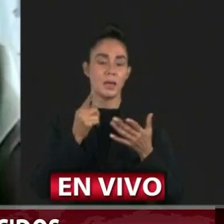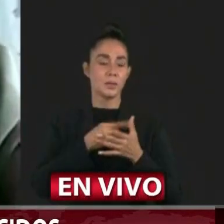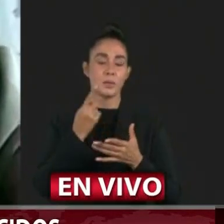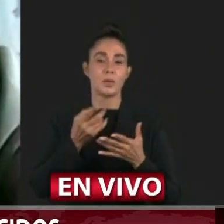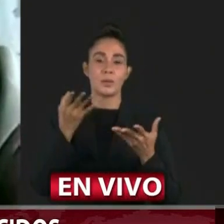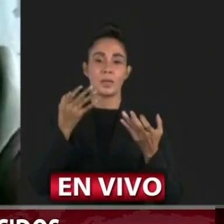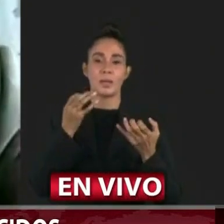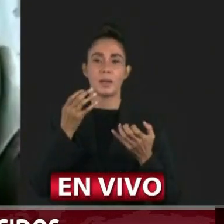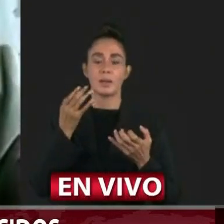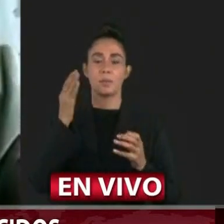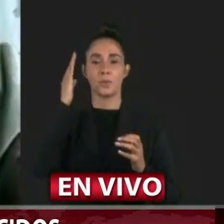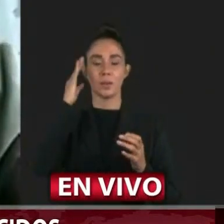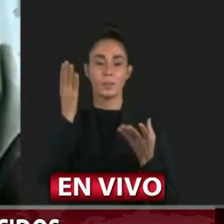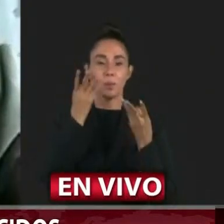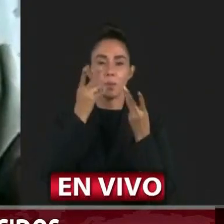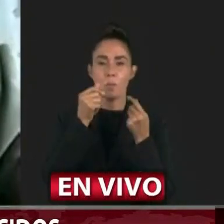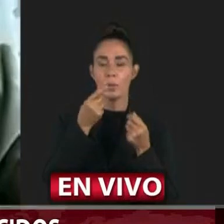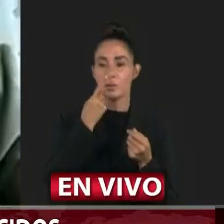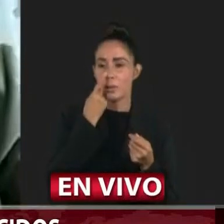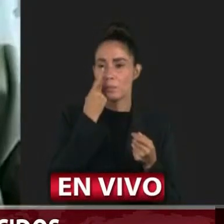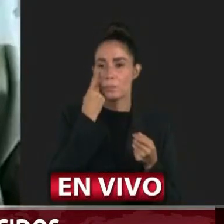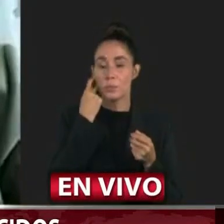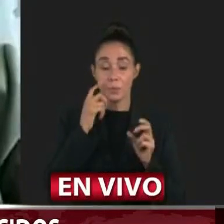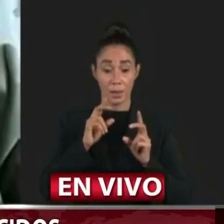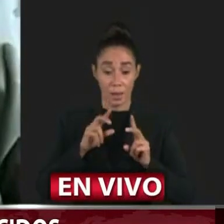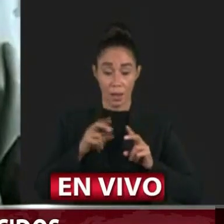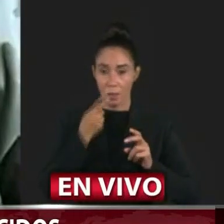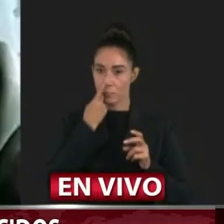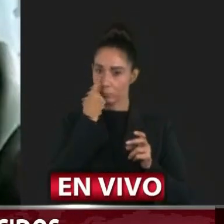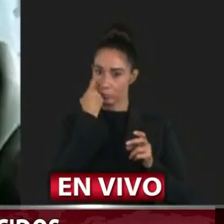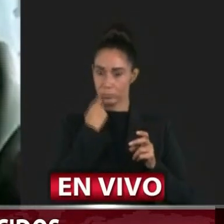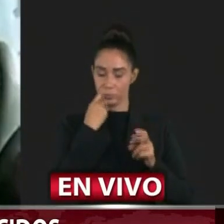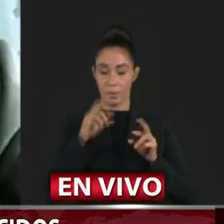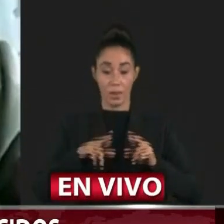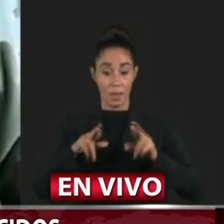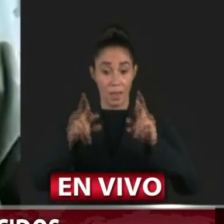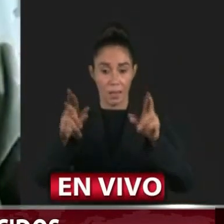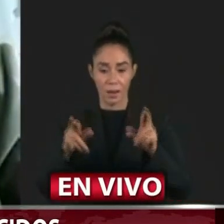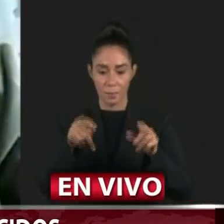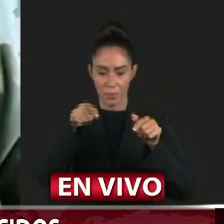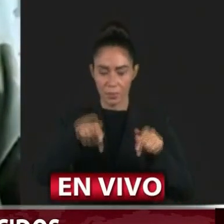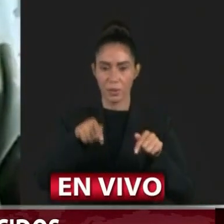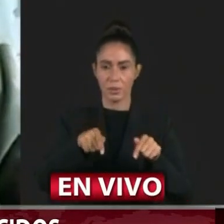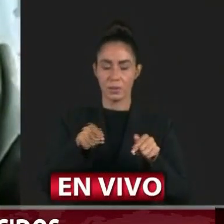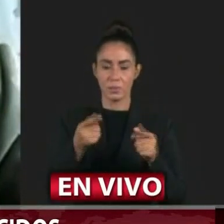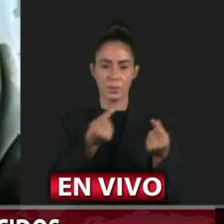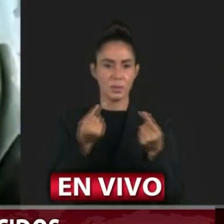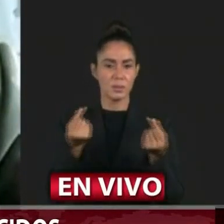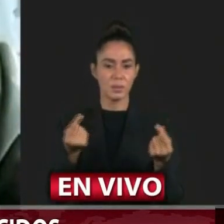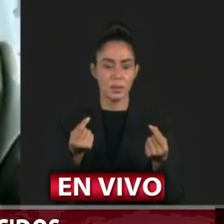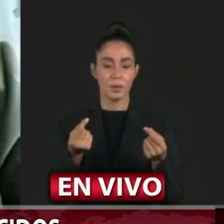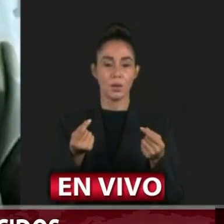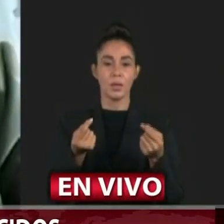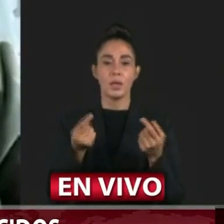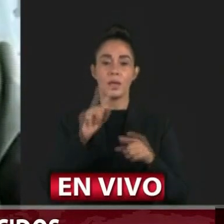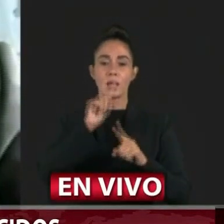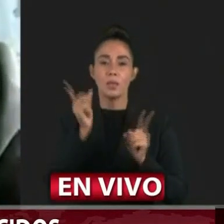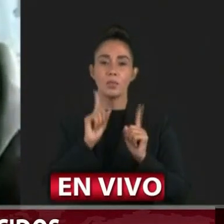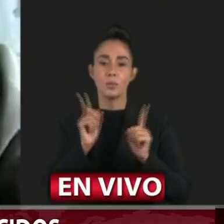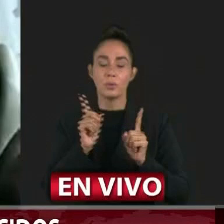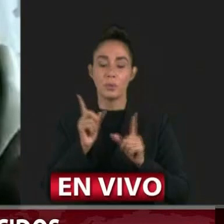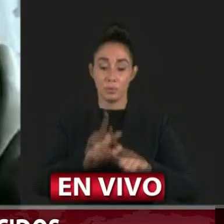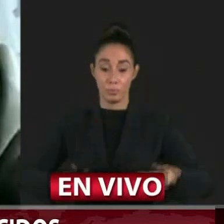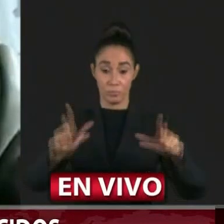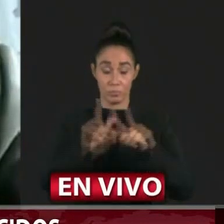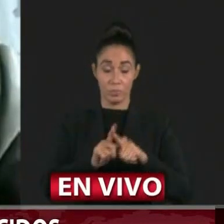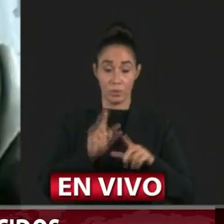la cantidad de pruebas rápidas que se están haciendo, además en los centros o los lugares que usted visitó, y